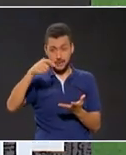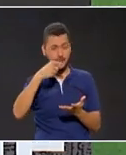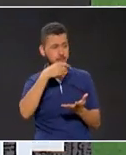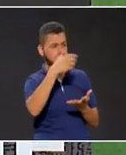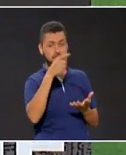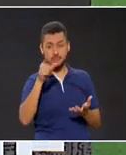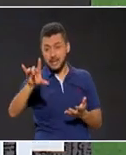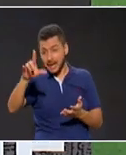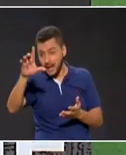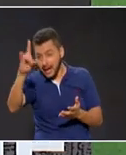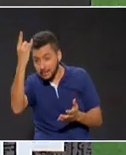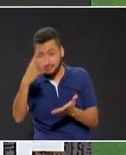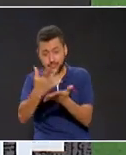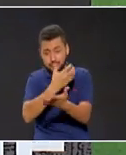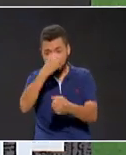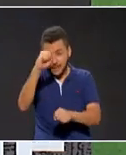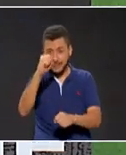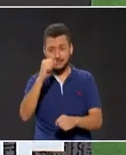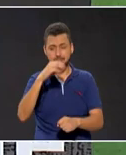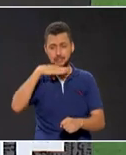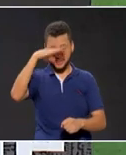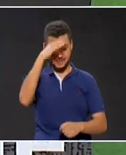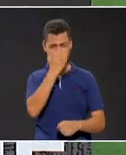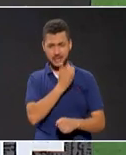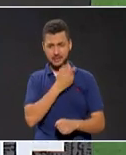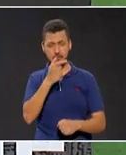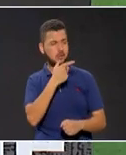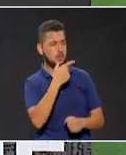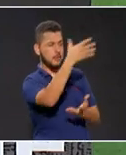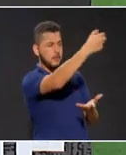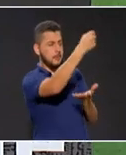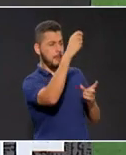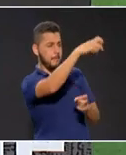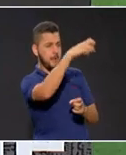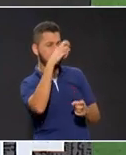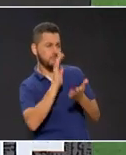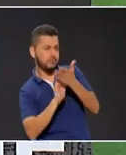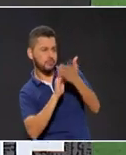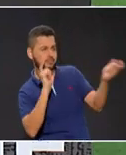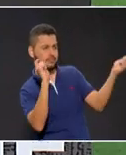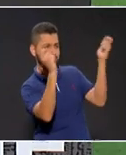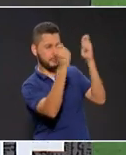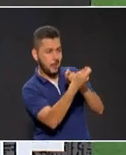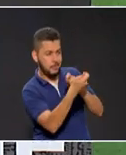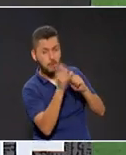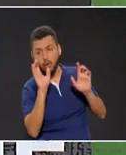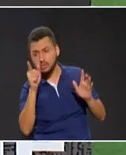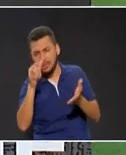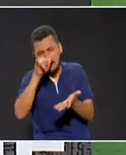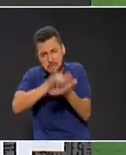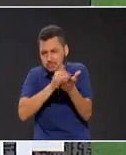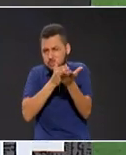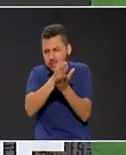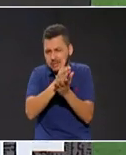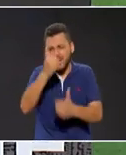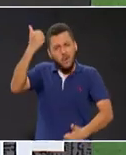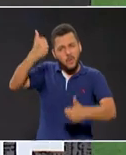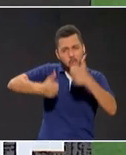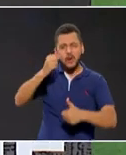algunos parámetros de asignación de recursos, o habrá una modificación al mecanismo del